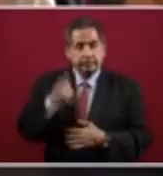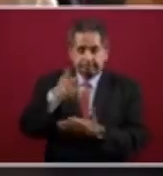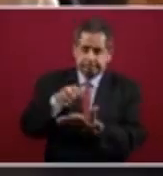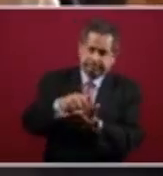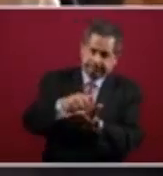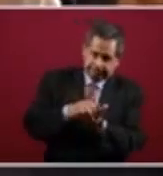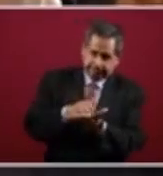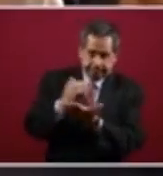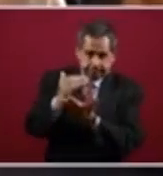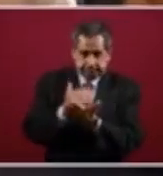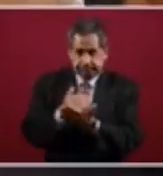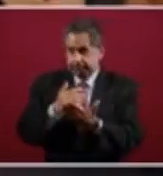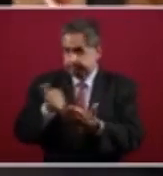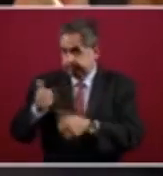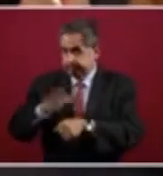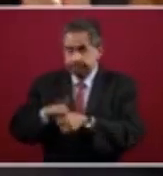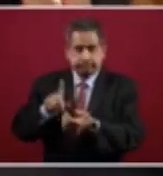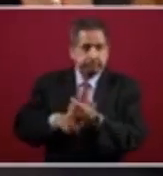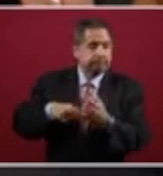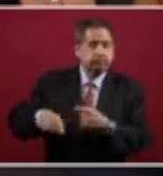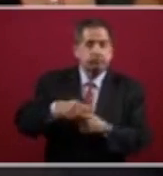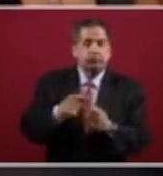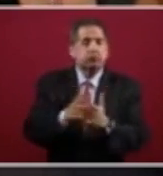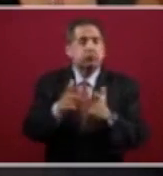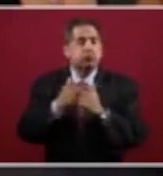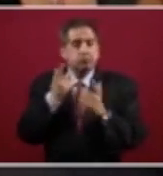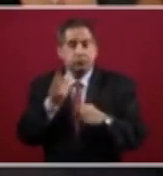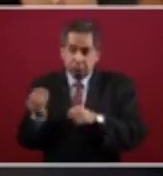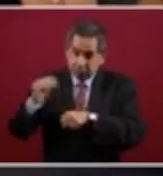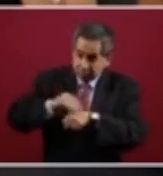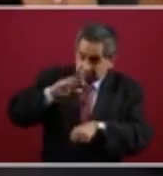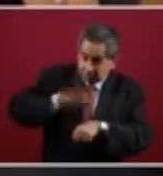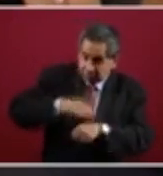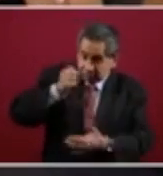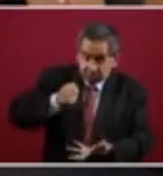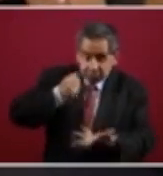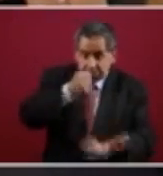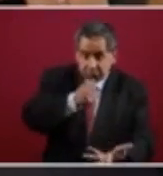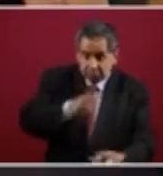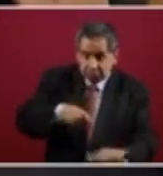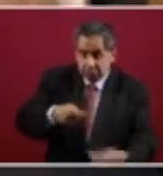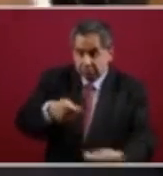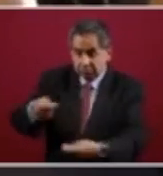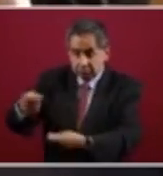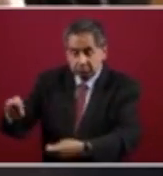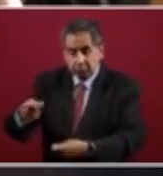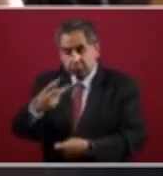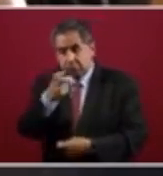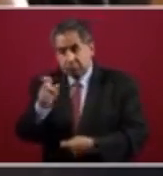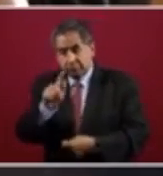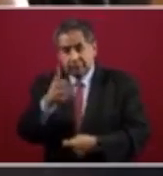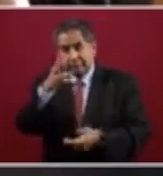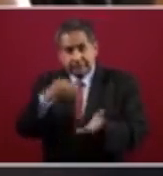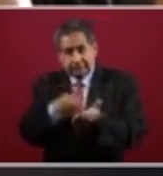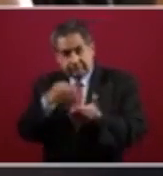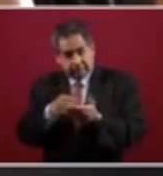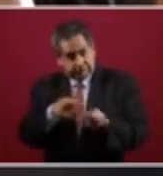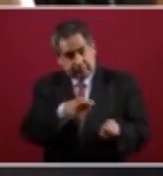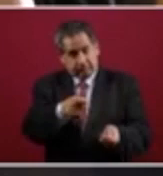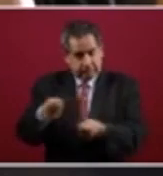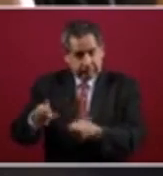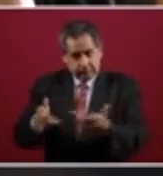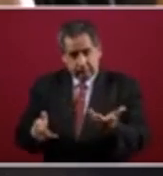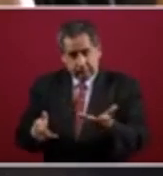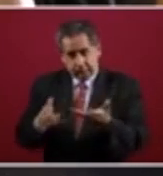austeridad en toda la administración pública, a los partidos les van a incrementar el gasto, entonces van a tener un aumento de más de 273 millones,